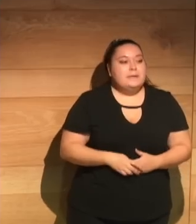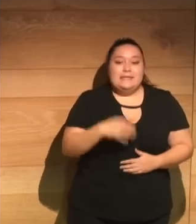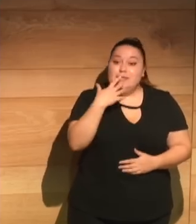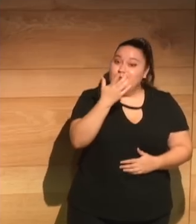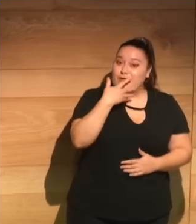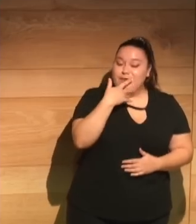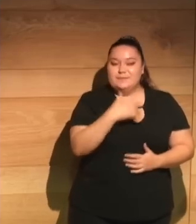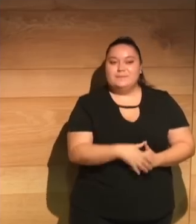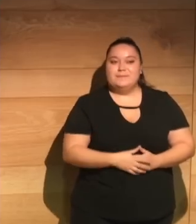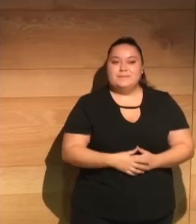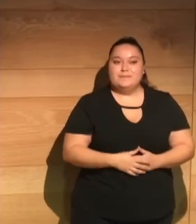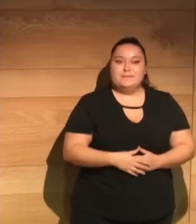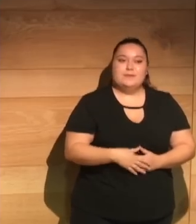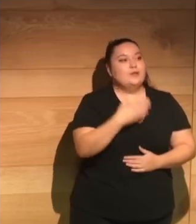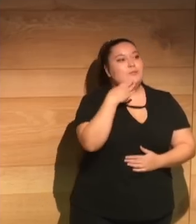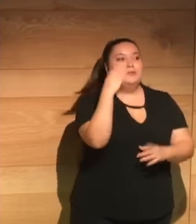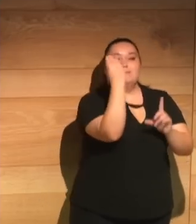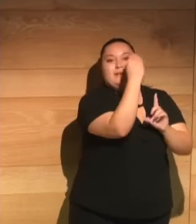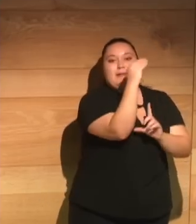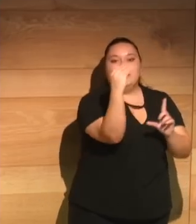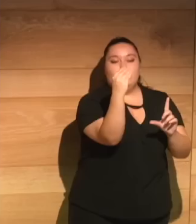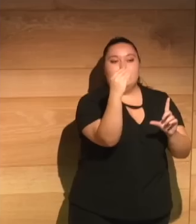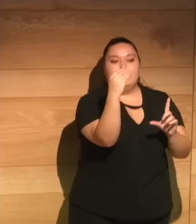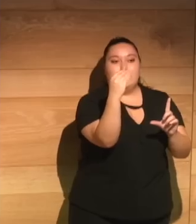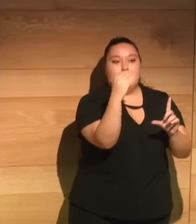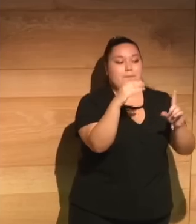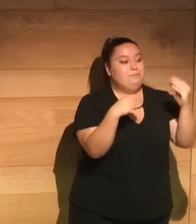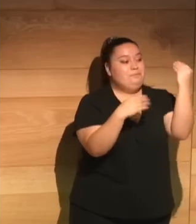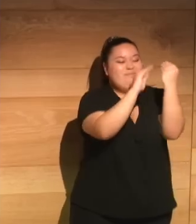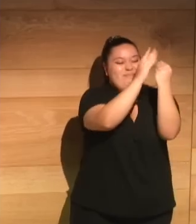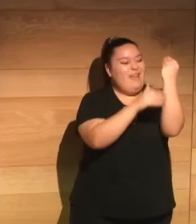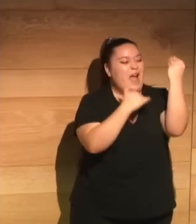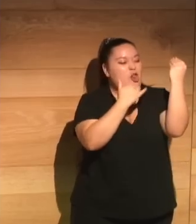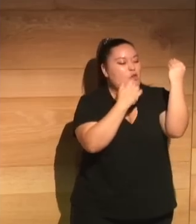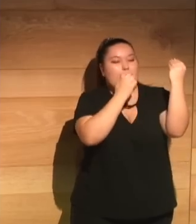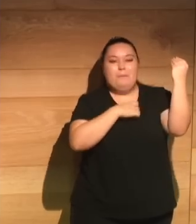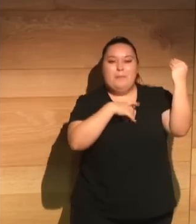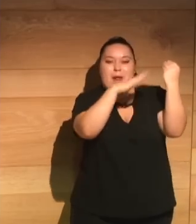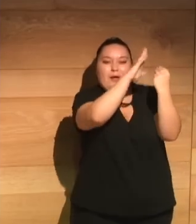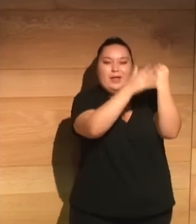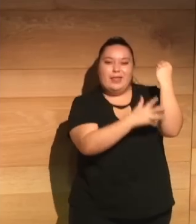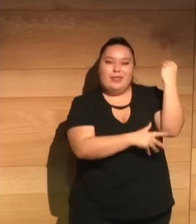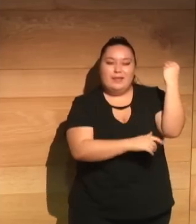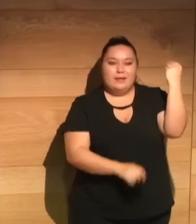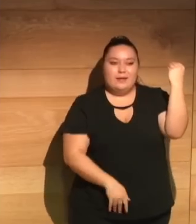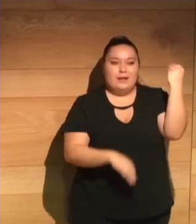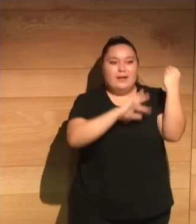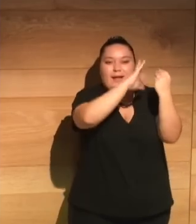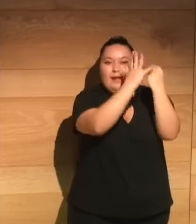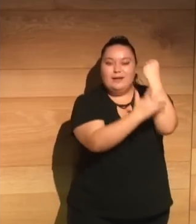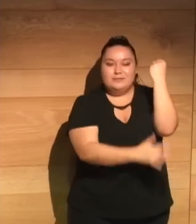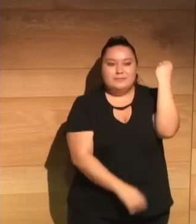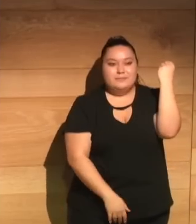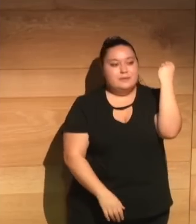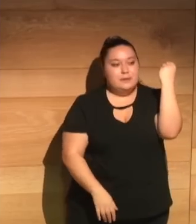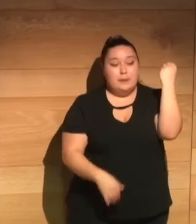conocen, como una silueta de una persona y alrededor hay una especie de encaje blanco que lo está recubriendo, eso se cuelga